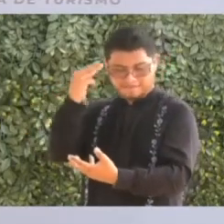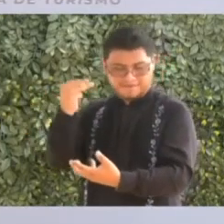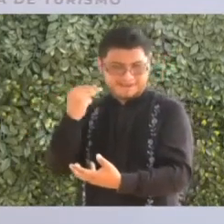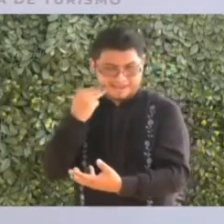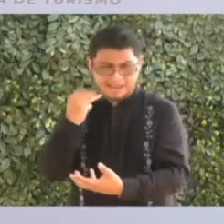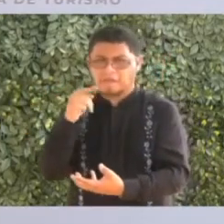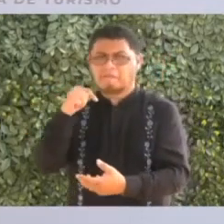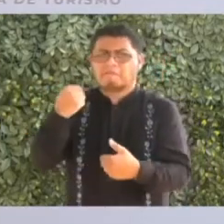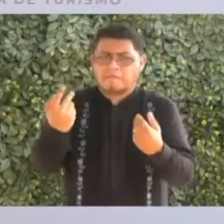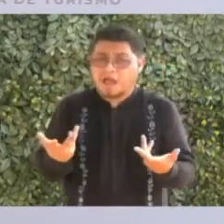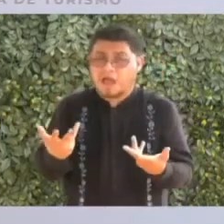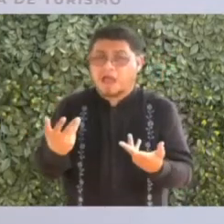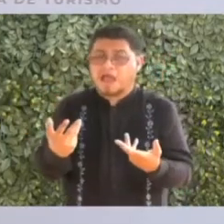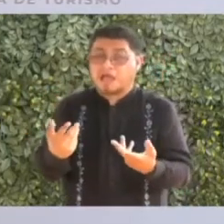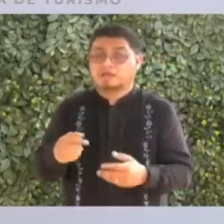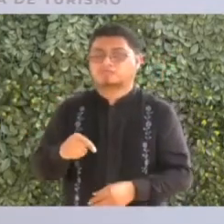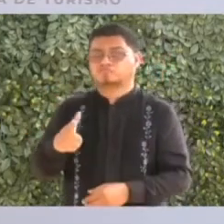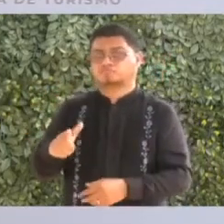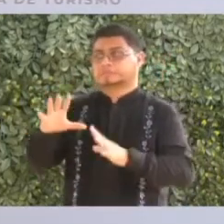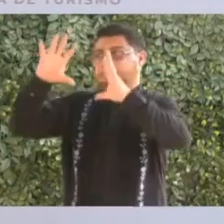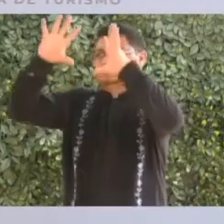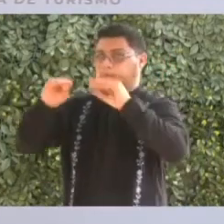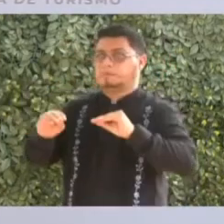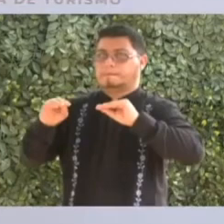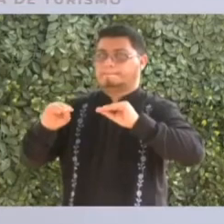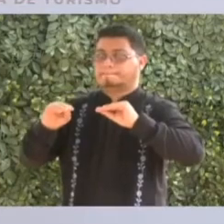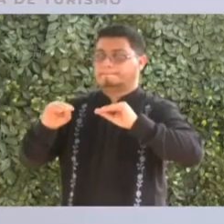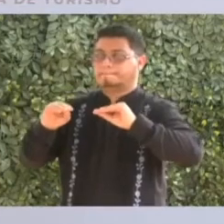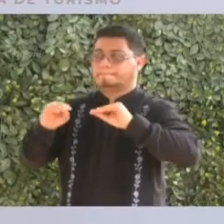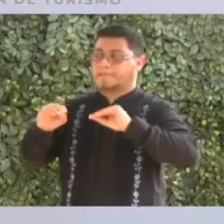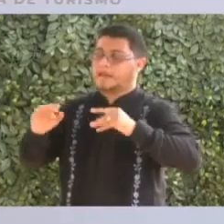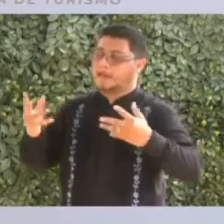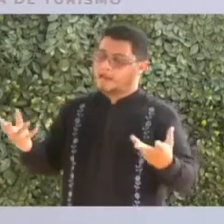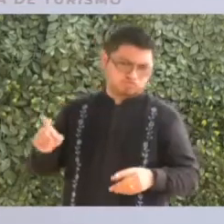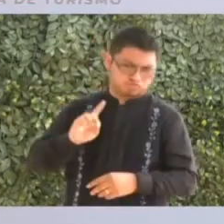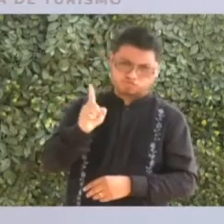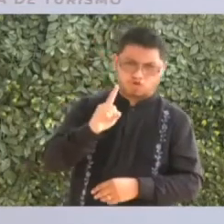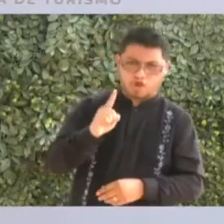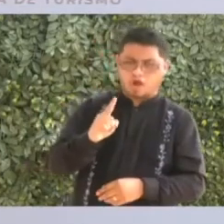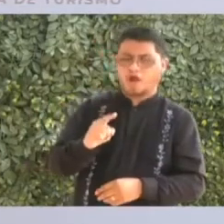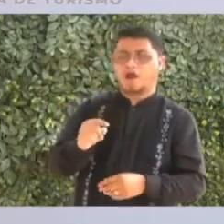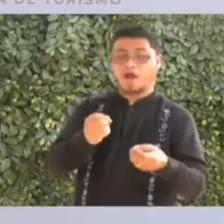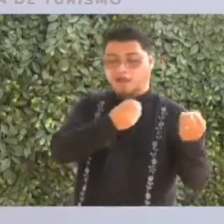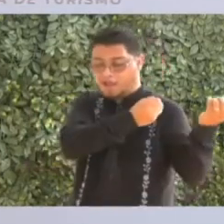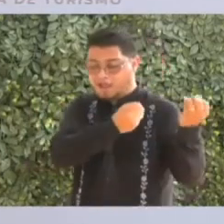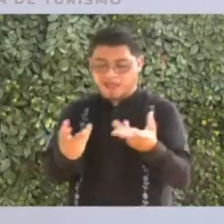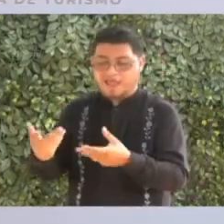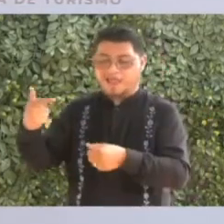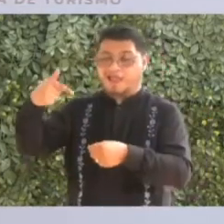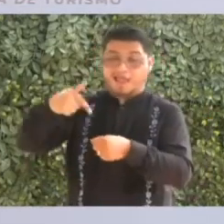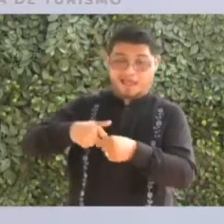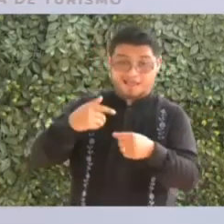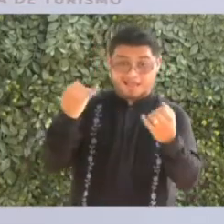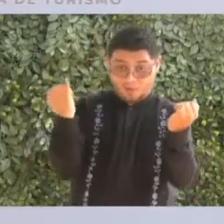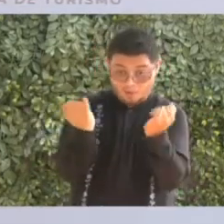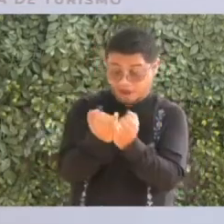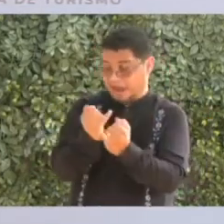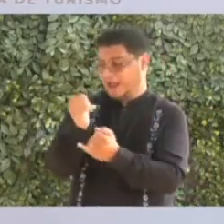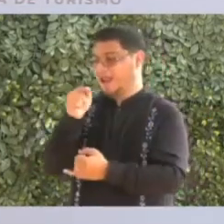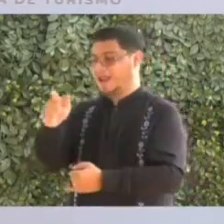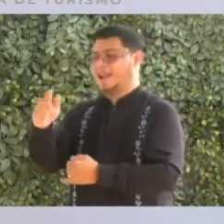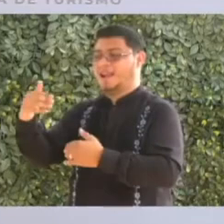no tengamos apagones en la península. Se va a tener gas y se va a construir